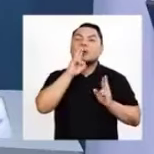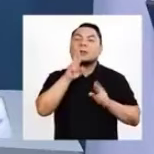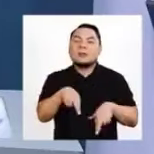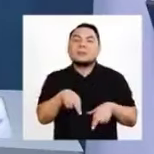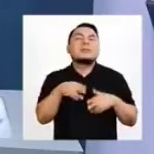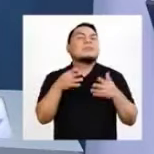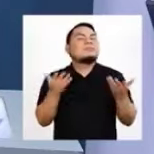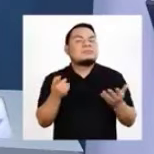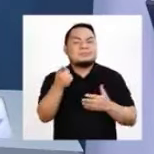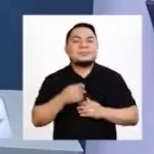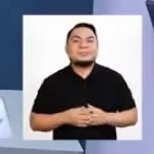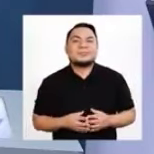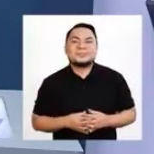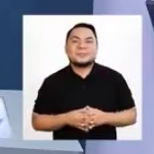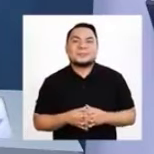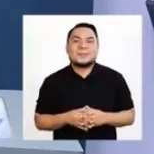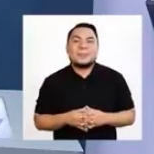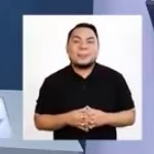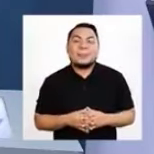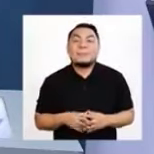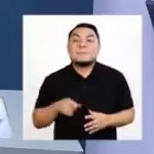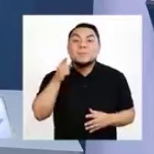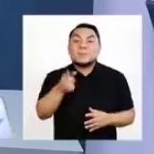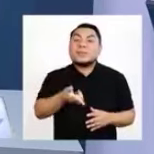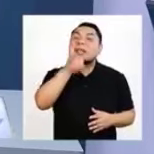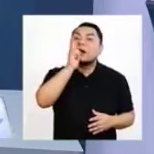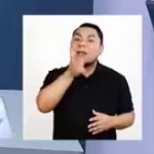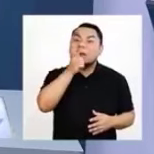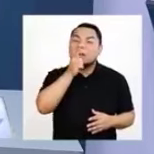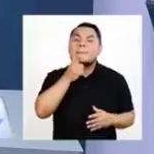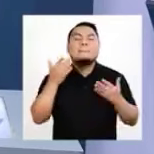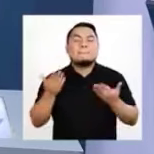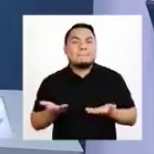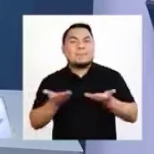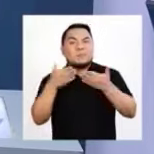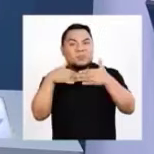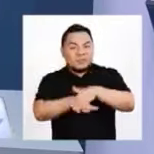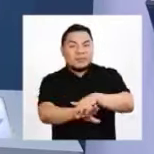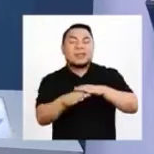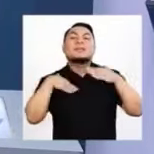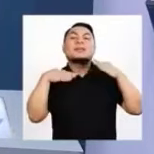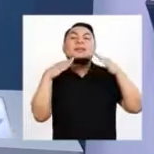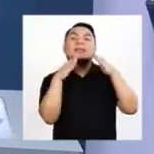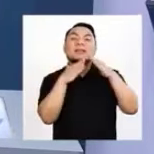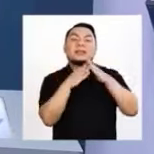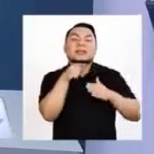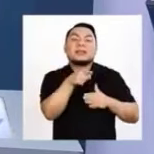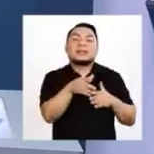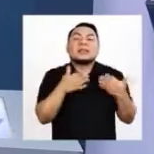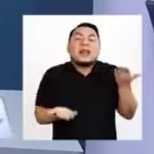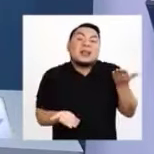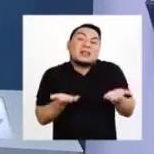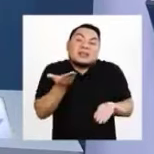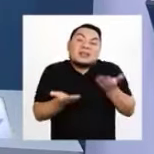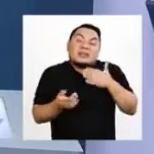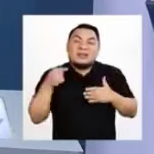Y la respuesta sería: el agua ingresaría a mi casa